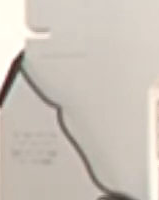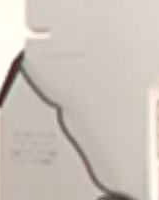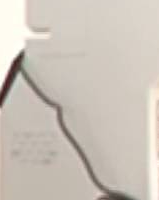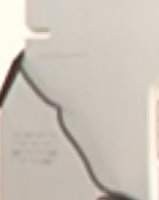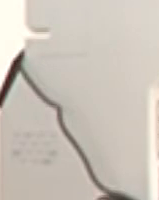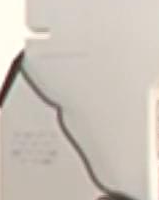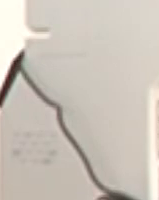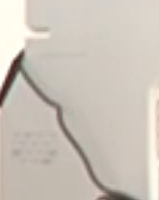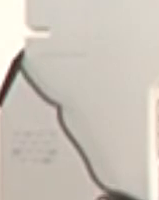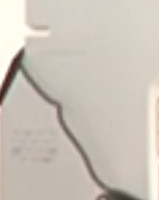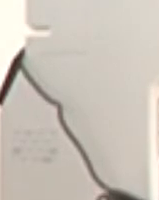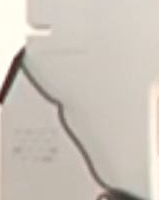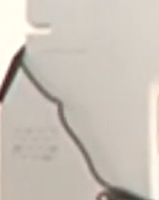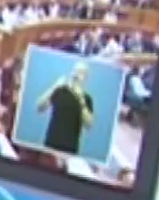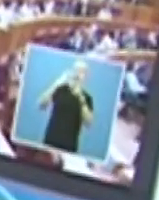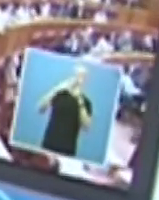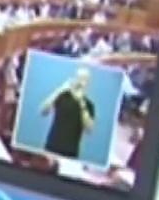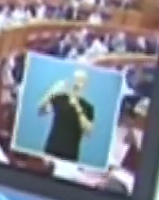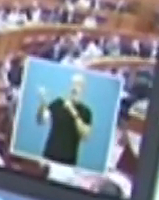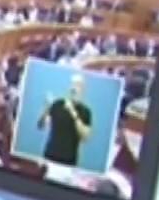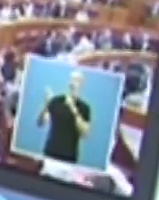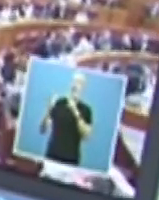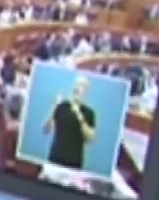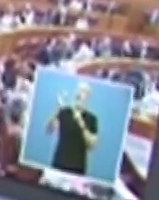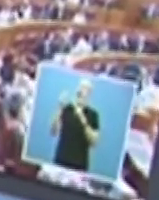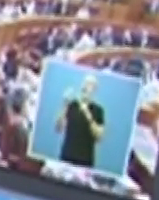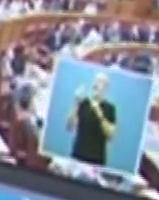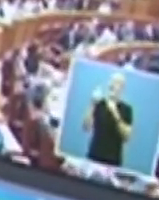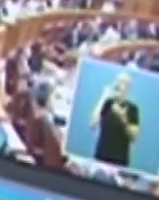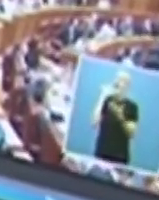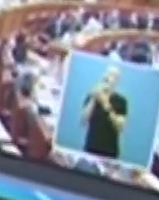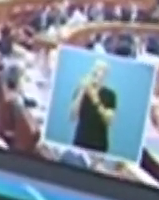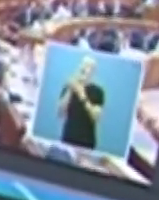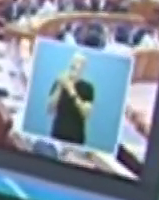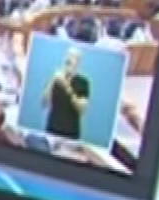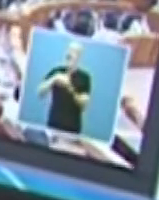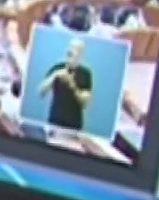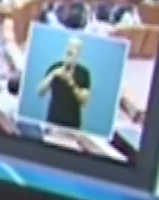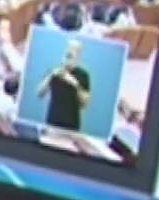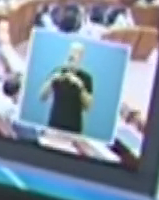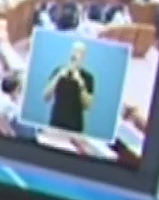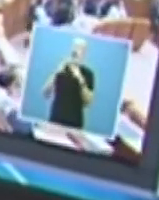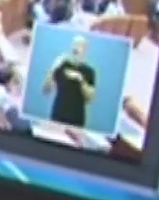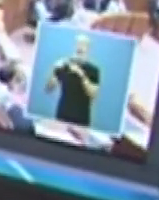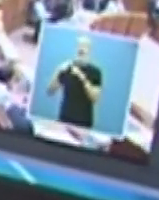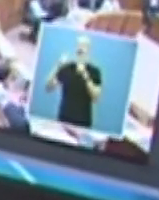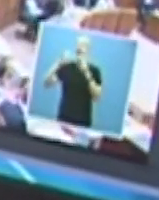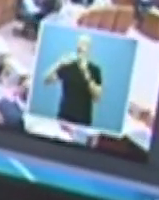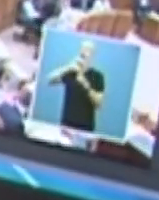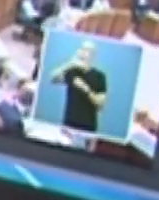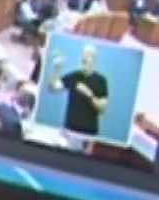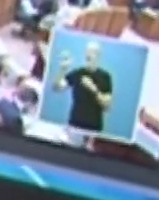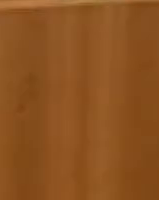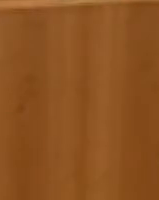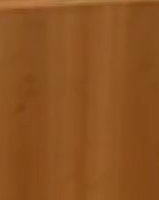ciudadanos de castilla y león tienen en mente empezamos desde lo que es la comunicación no verbal todo lo que es la indumentaria pues se lleva un traje un traje oscuro